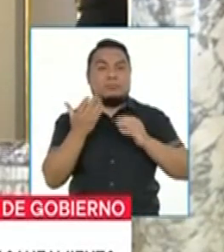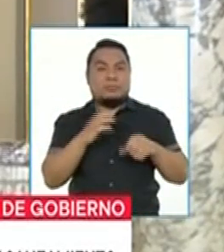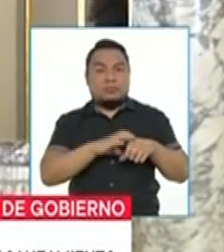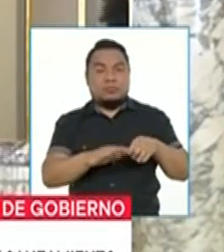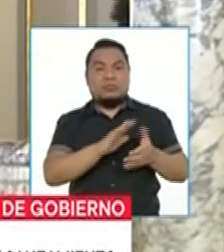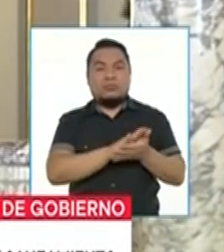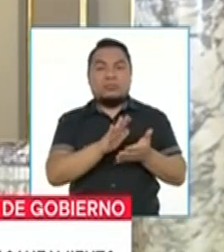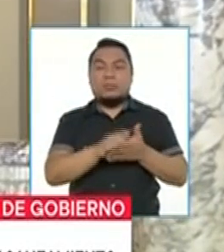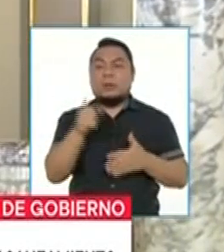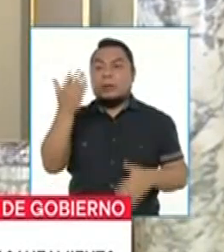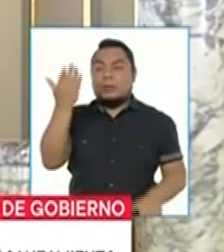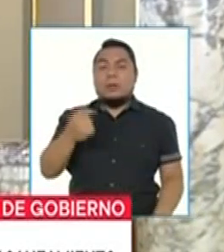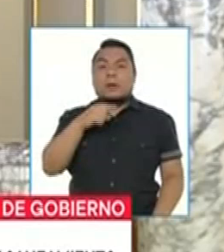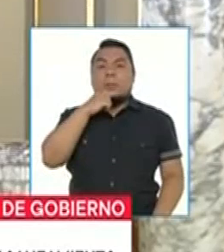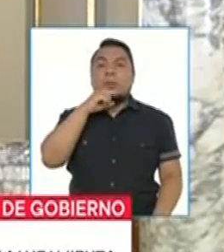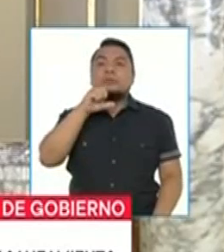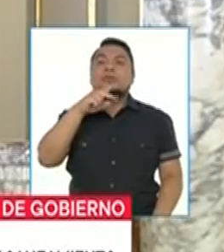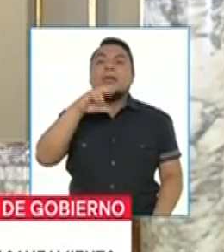al país reconducirse.